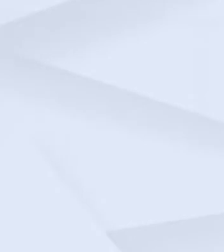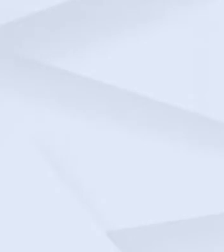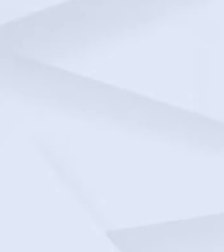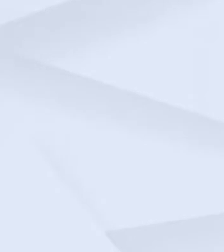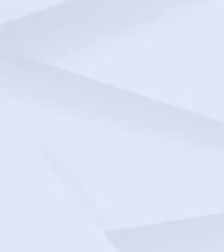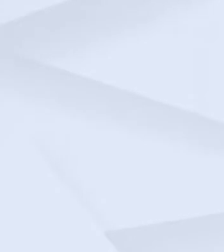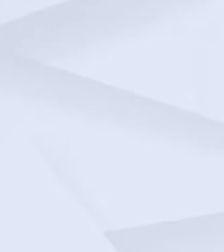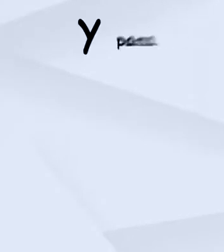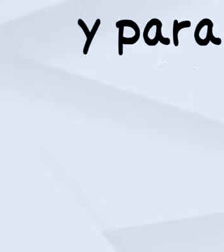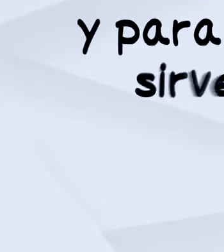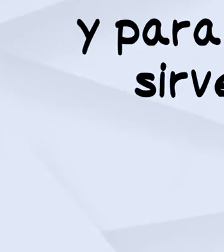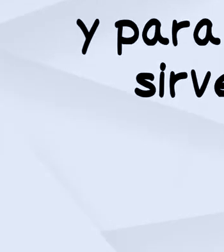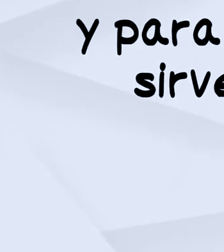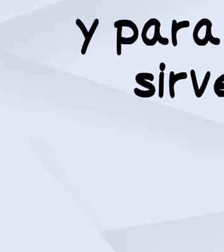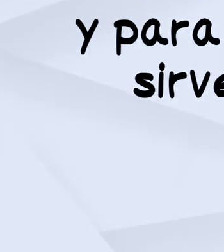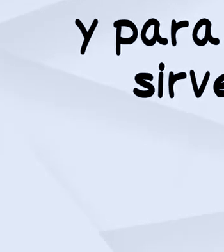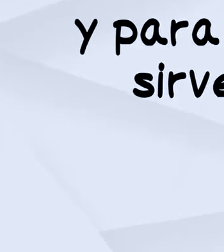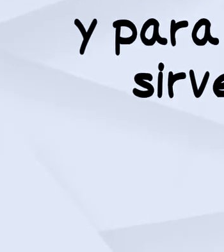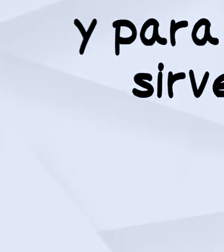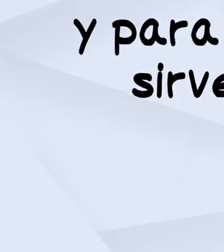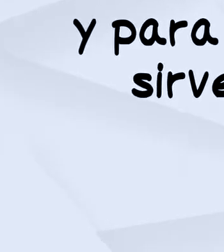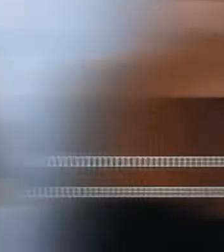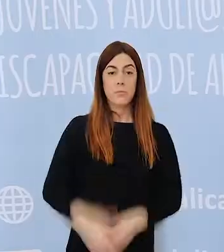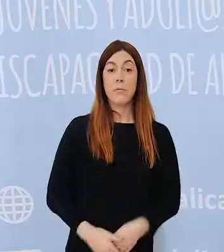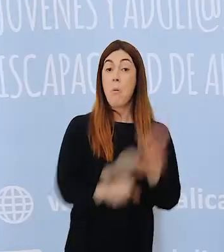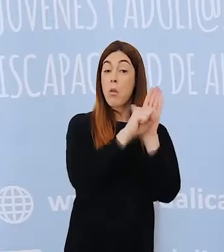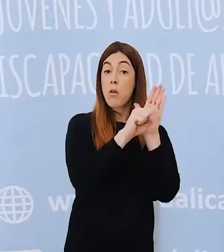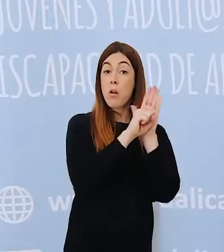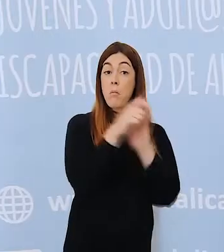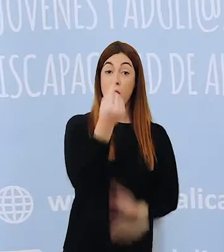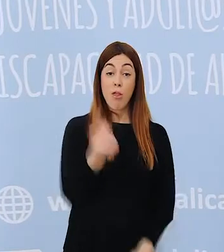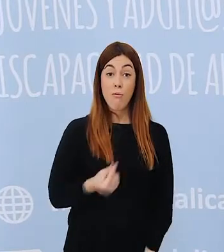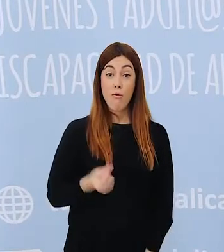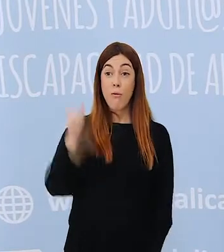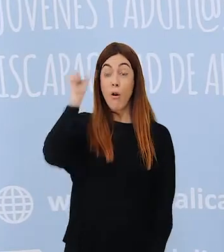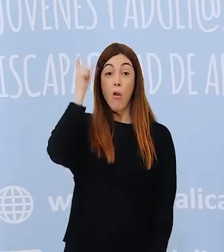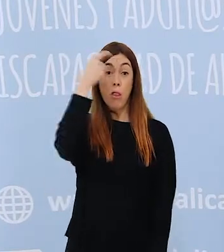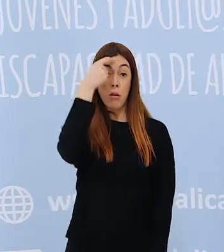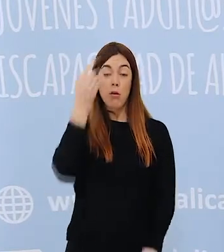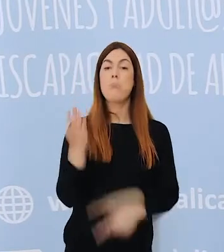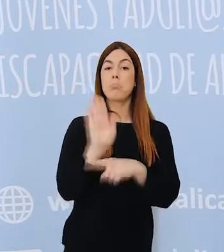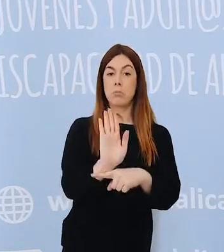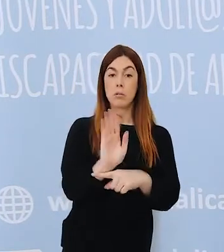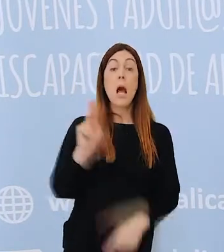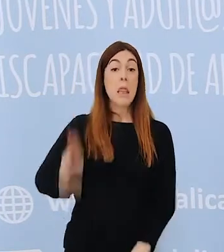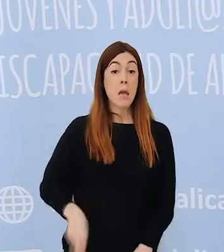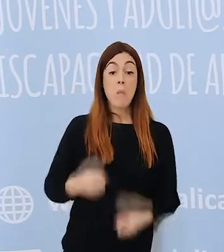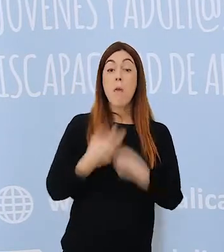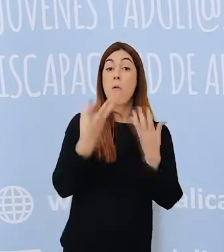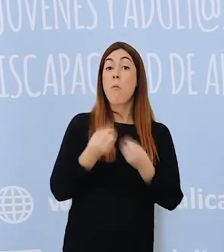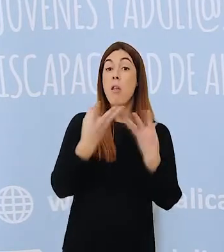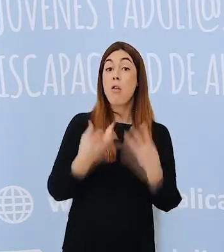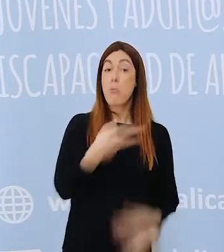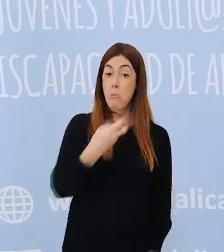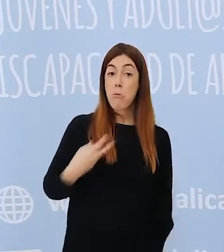¿Qué es un pictograma y para qué se vive? Un pictograma es un símbolo que representa un